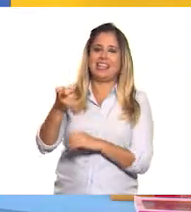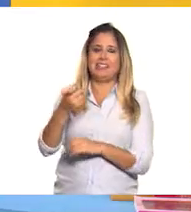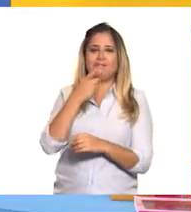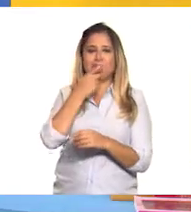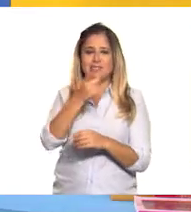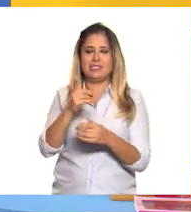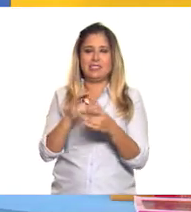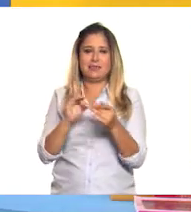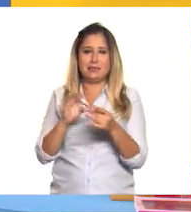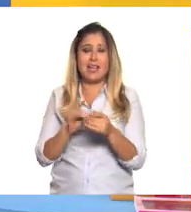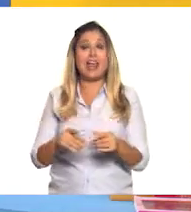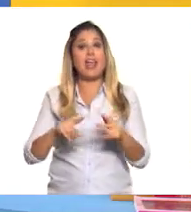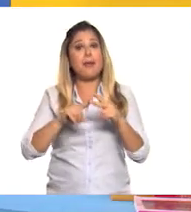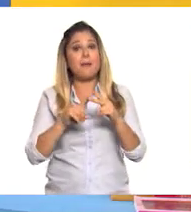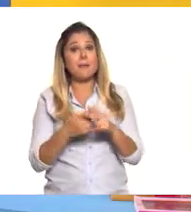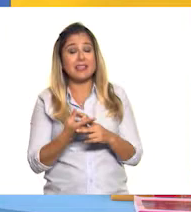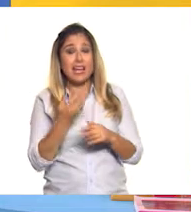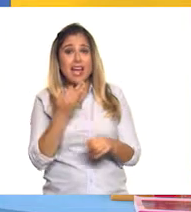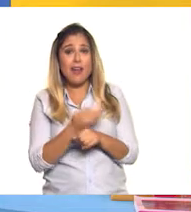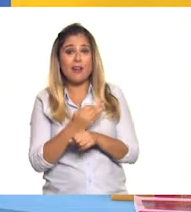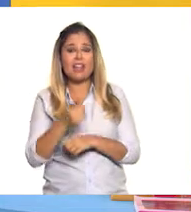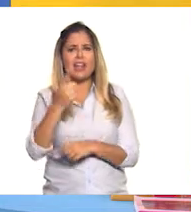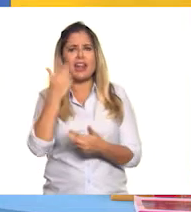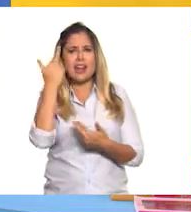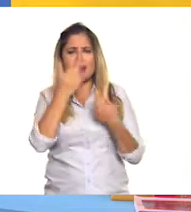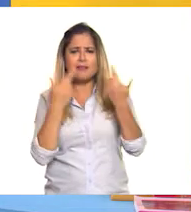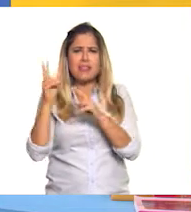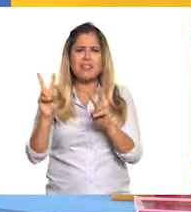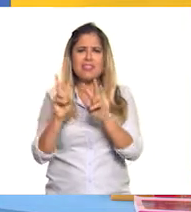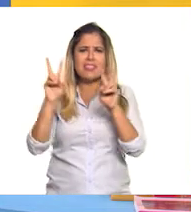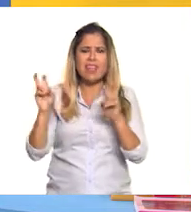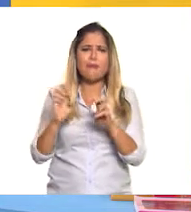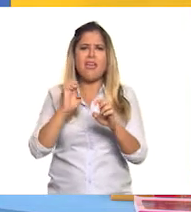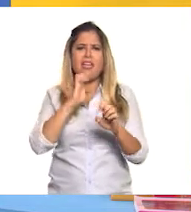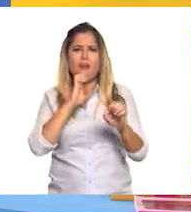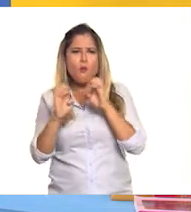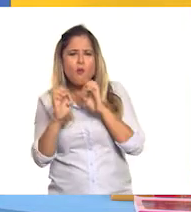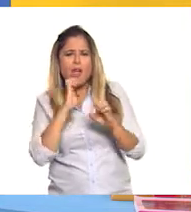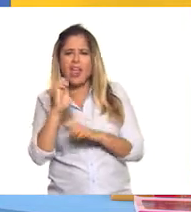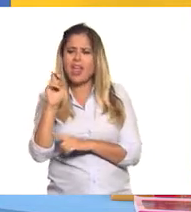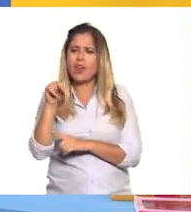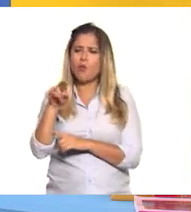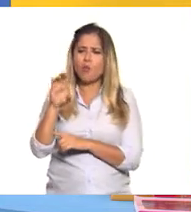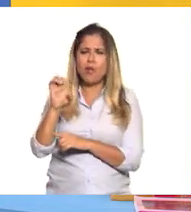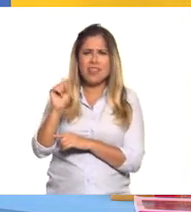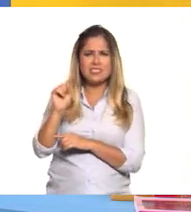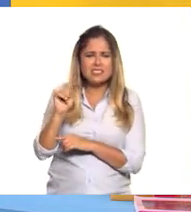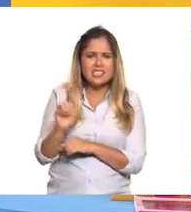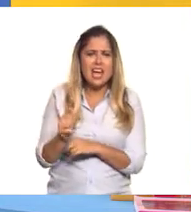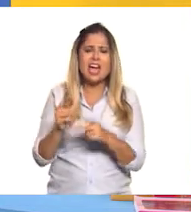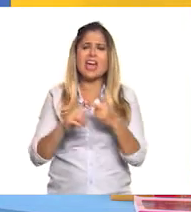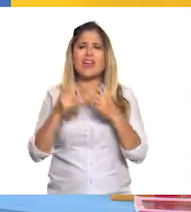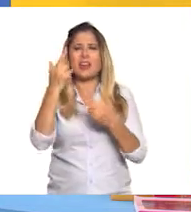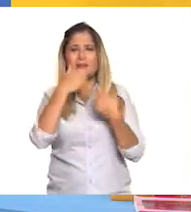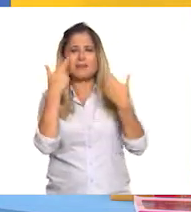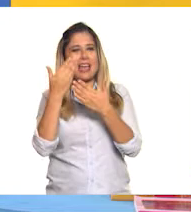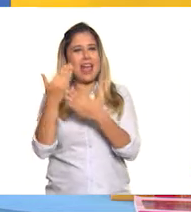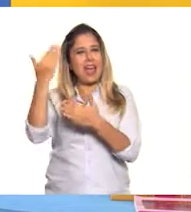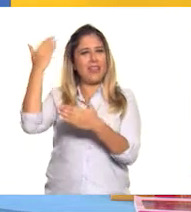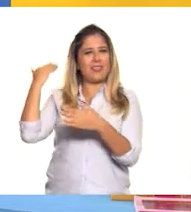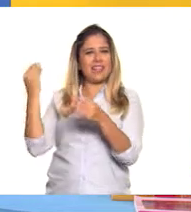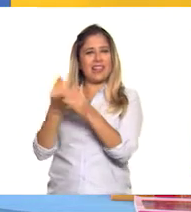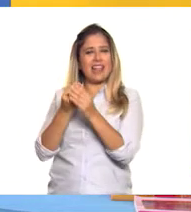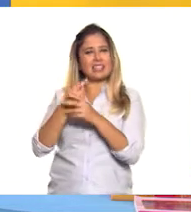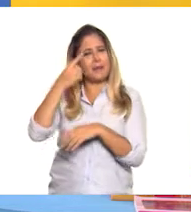María. Para empezar, me gustaría revisar los temas de la encuesta y el reporte que analizamos en las clases pasadas